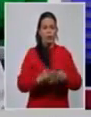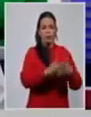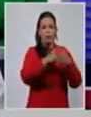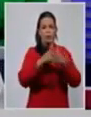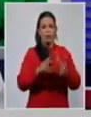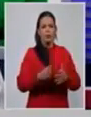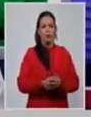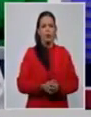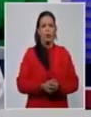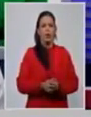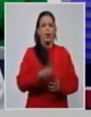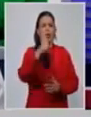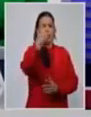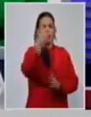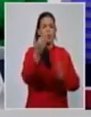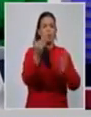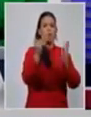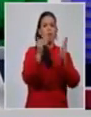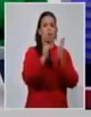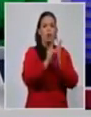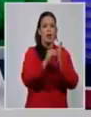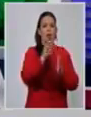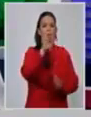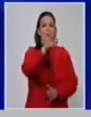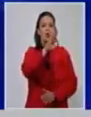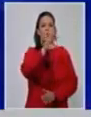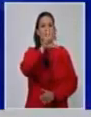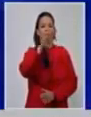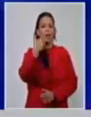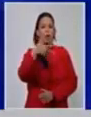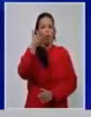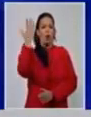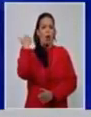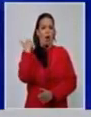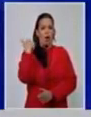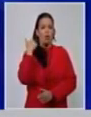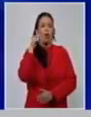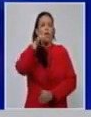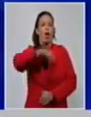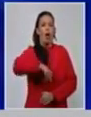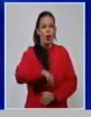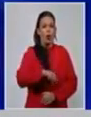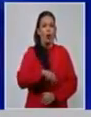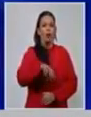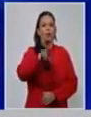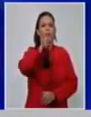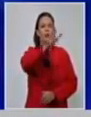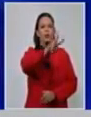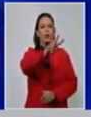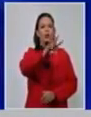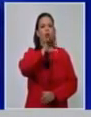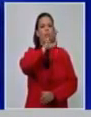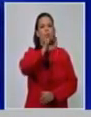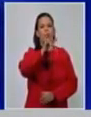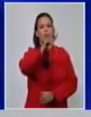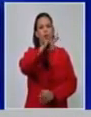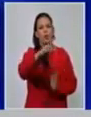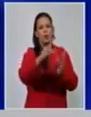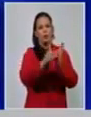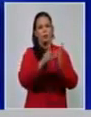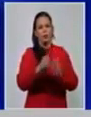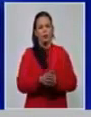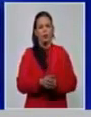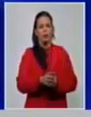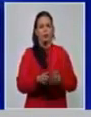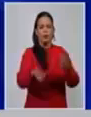de 1.085 que tenía el 4 de junio, el 4 de enero. Realmente es un incremento. Le sigue la